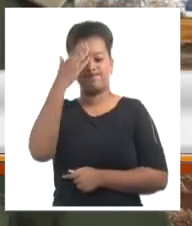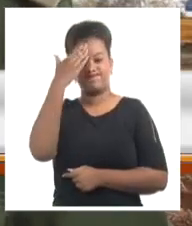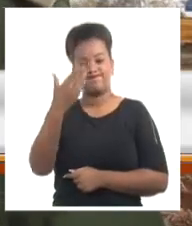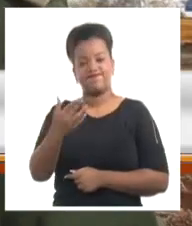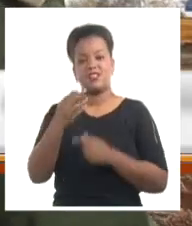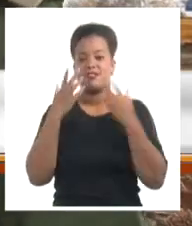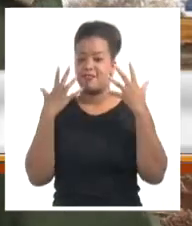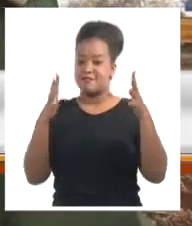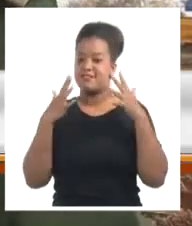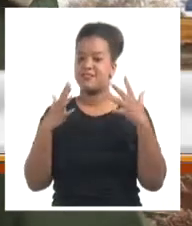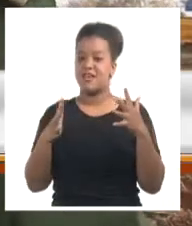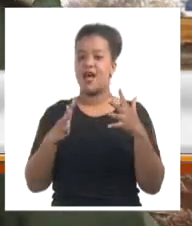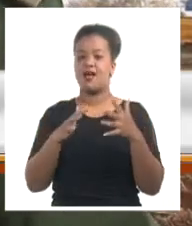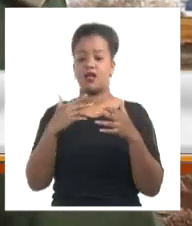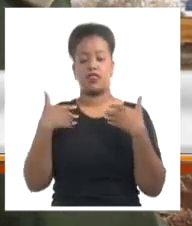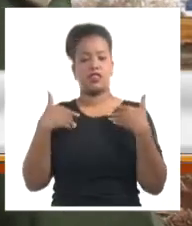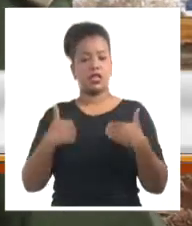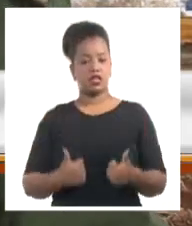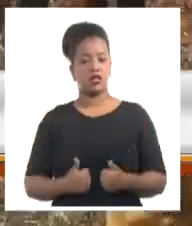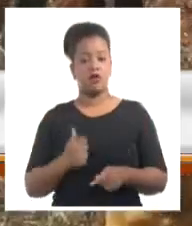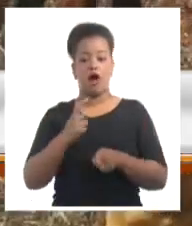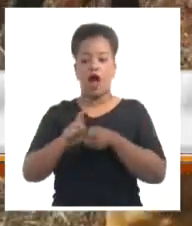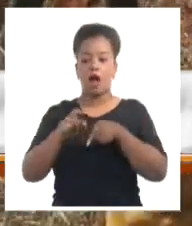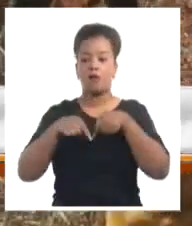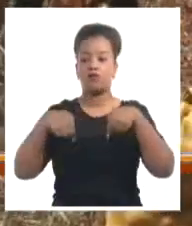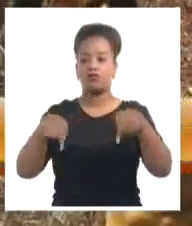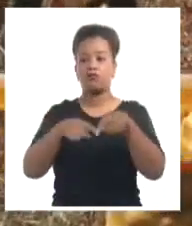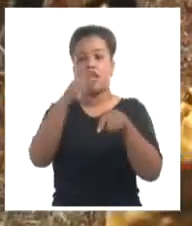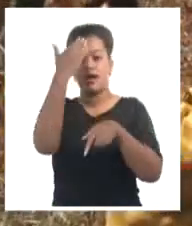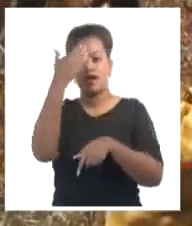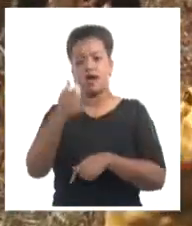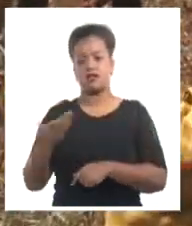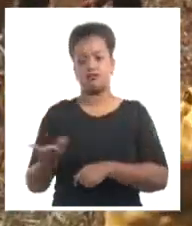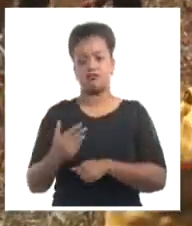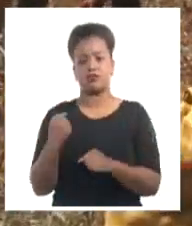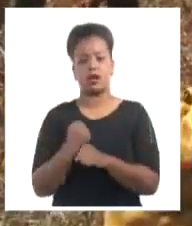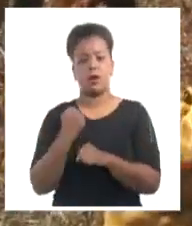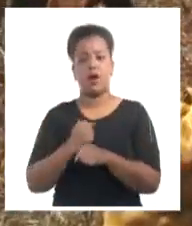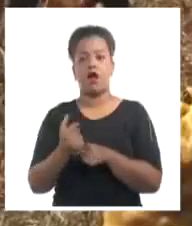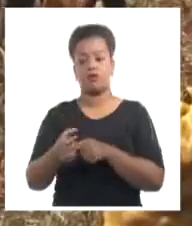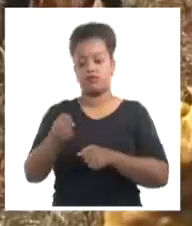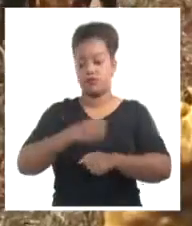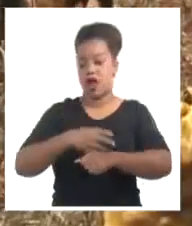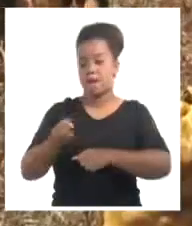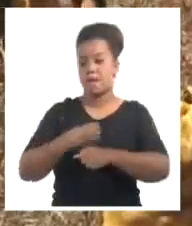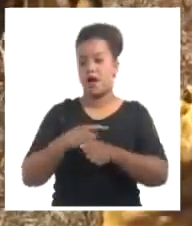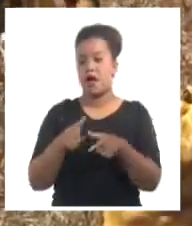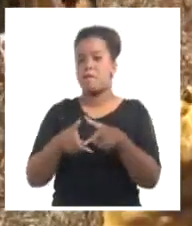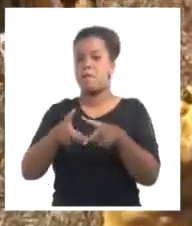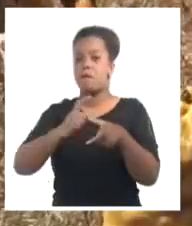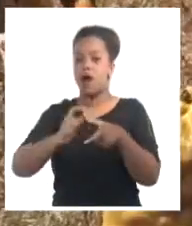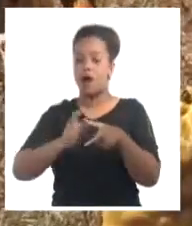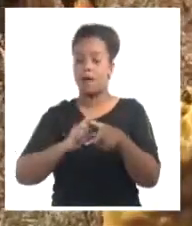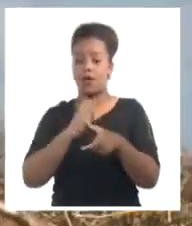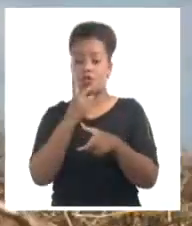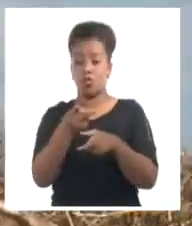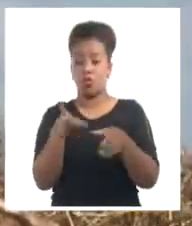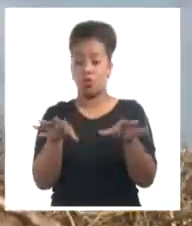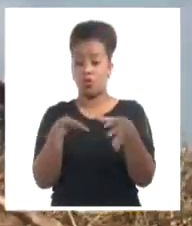granja que se nos han acercado por la elevada productividad en la cosecha de la papa. Las dos brigadas de apoyo a la